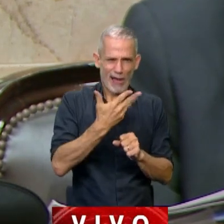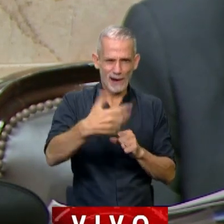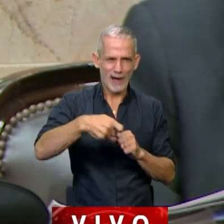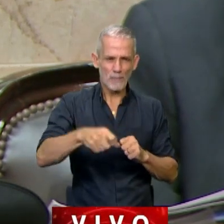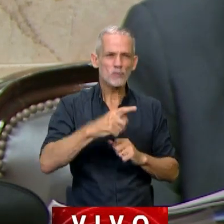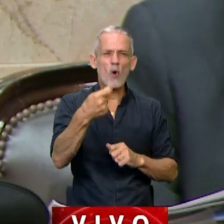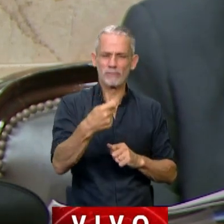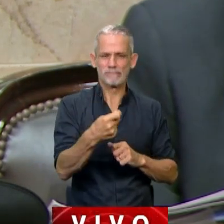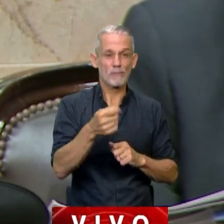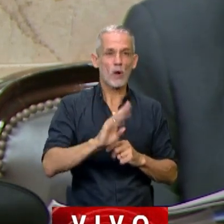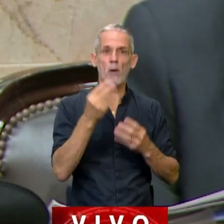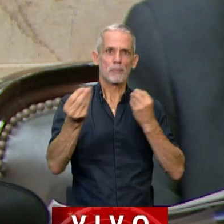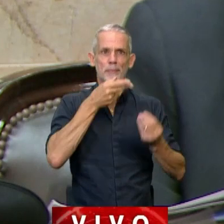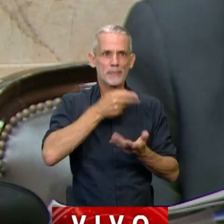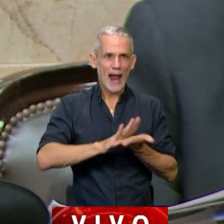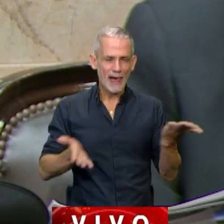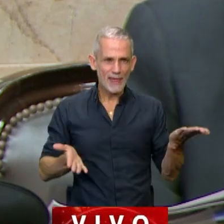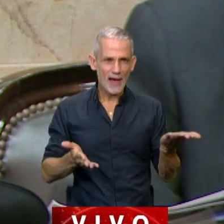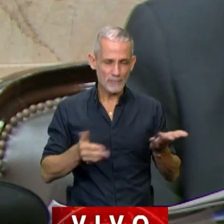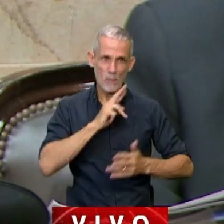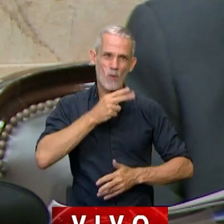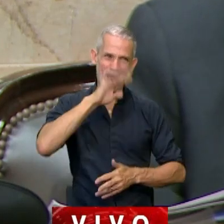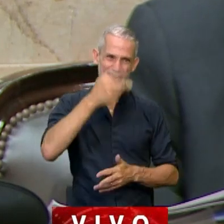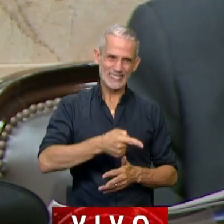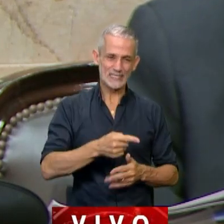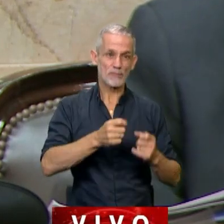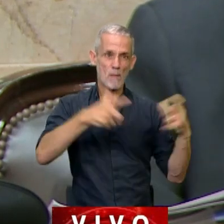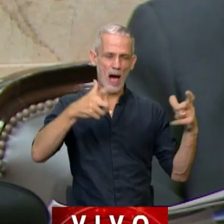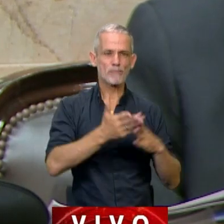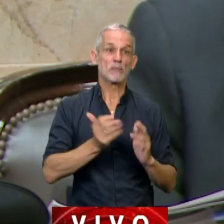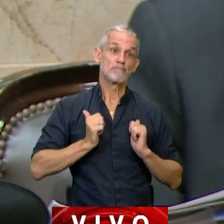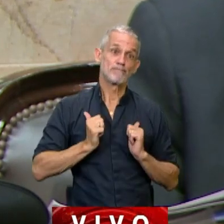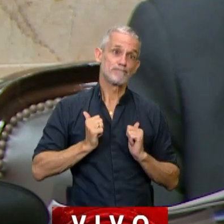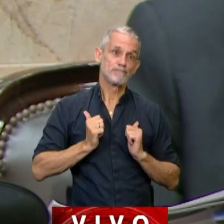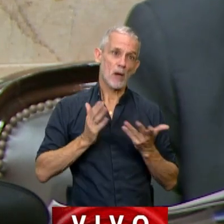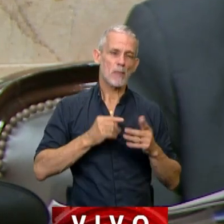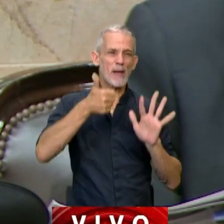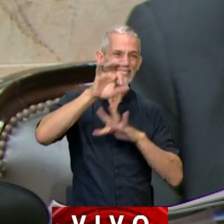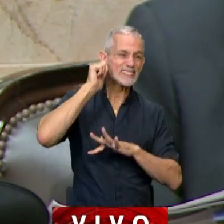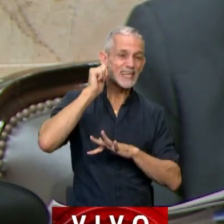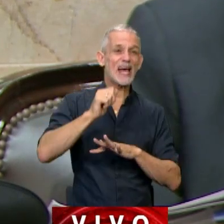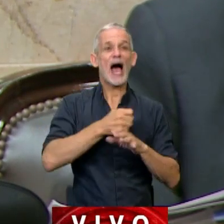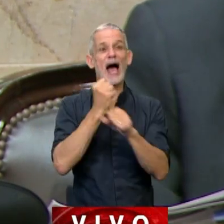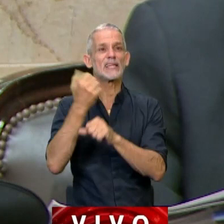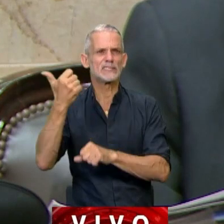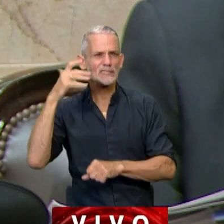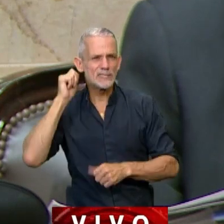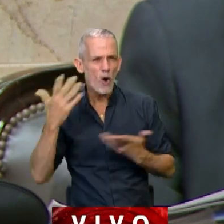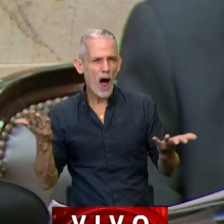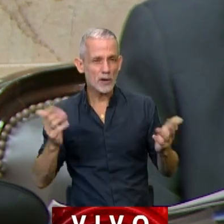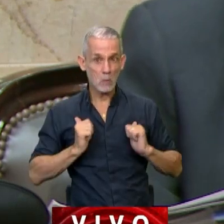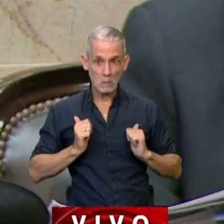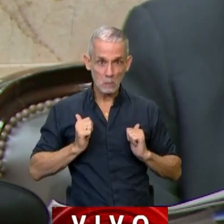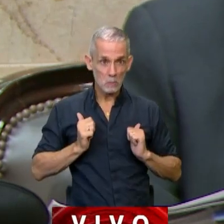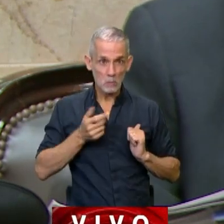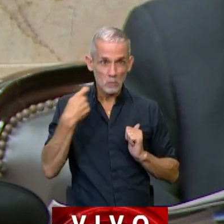o Quienes sufrimos más el desempleo van a tener que esperar desde los 60 hasta los 65 sin